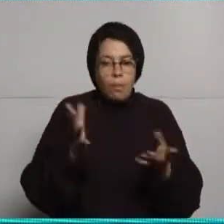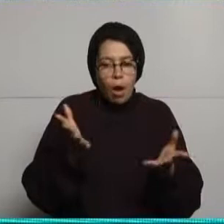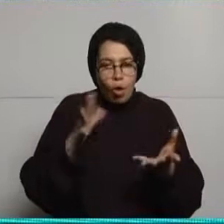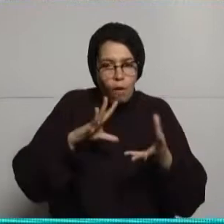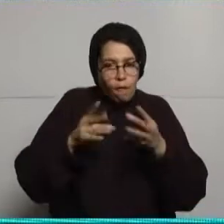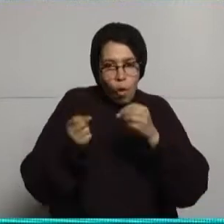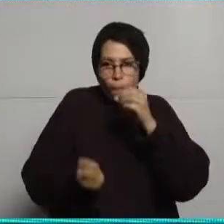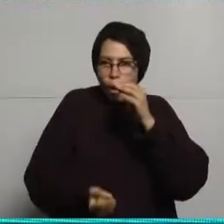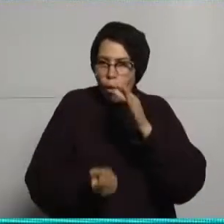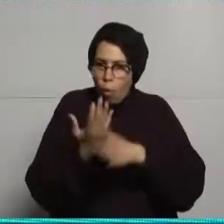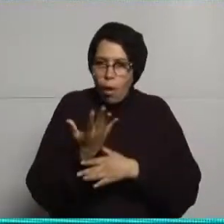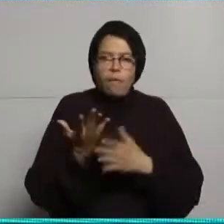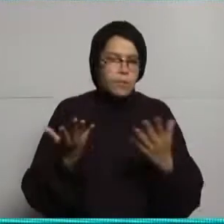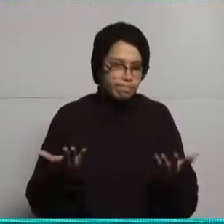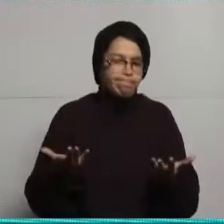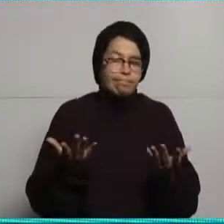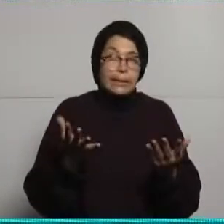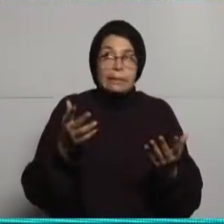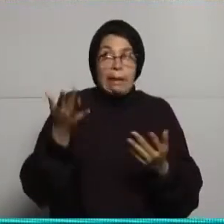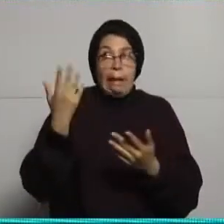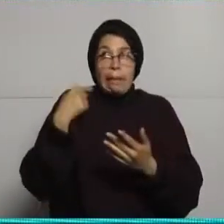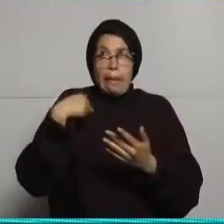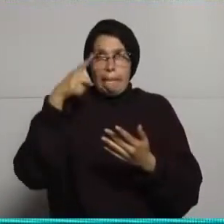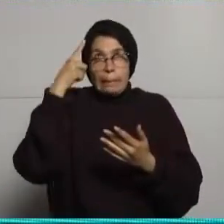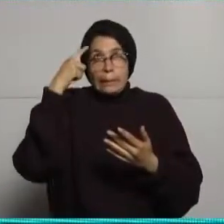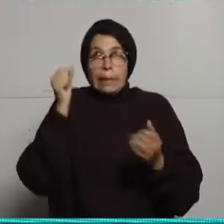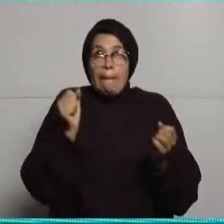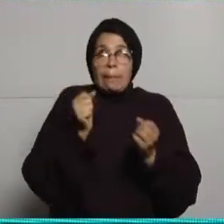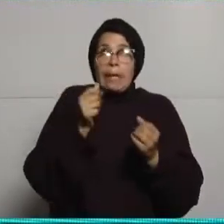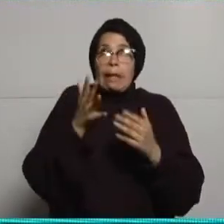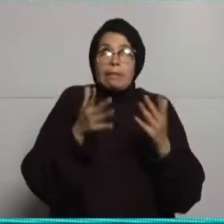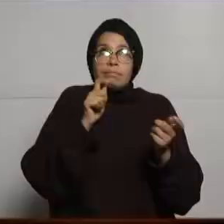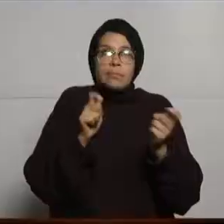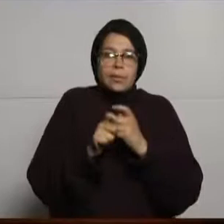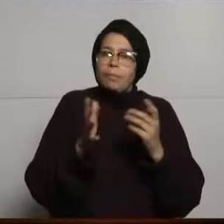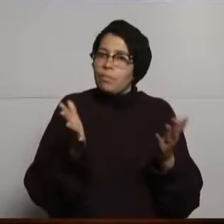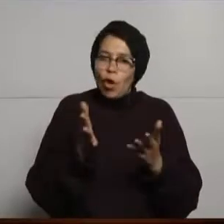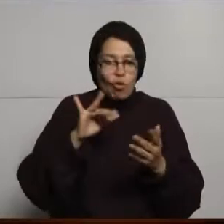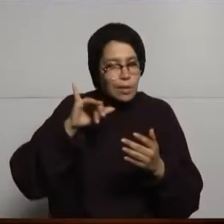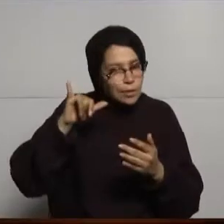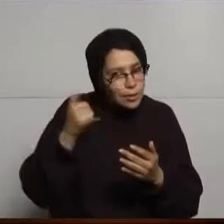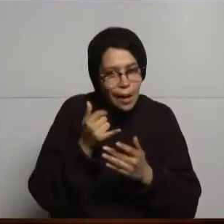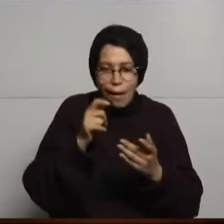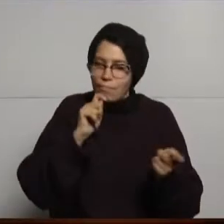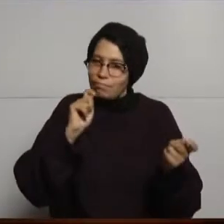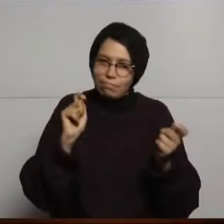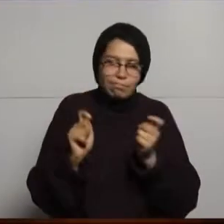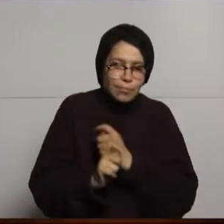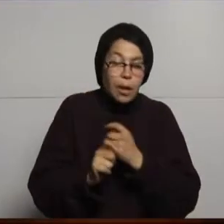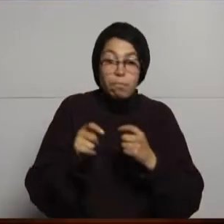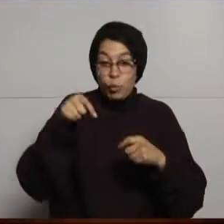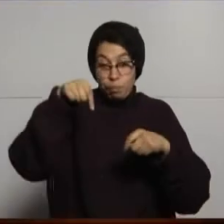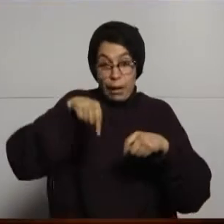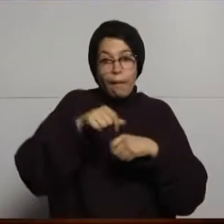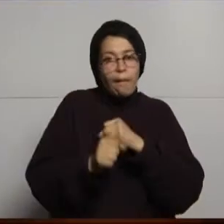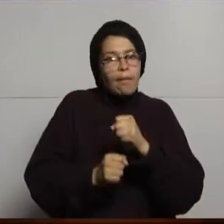generaba algunos temores, pero bueno, por suerte ya hemos podido ir avanzando en eso. Y este año, entre todos esos desafíos